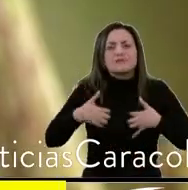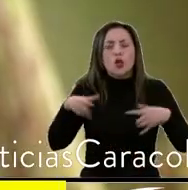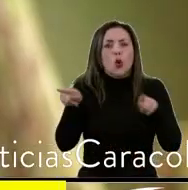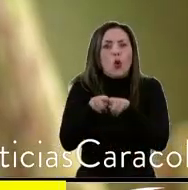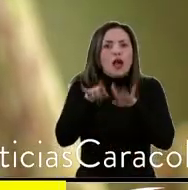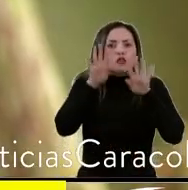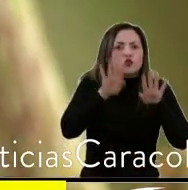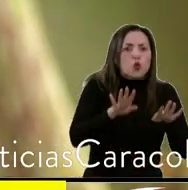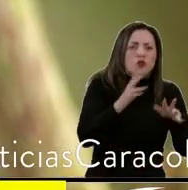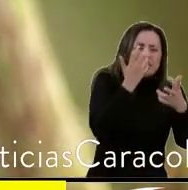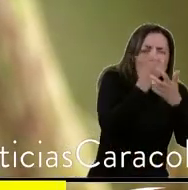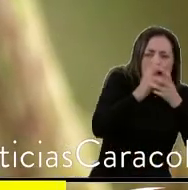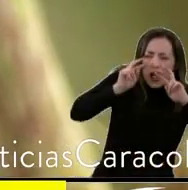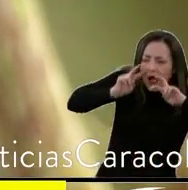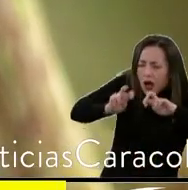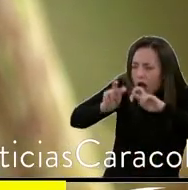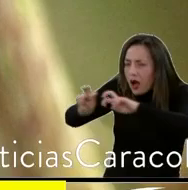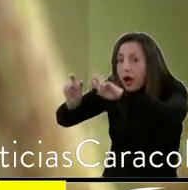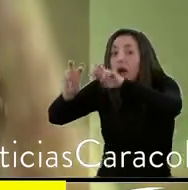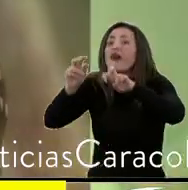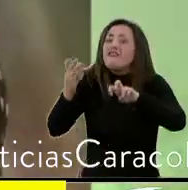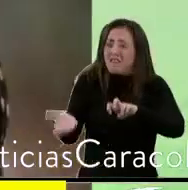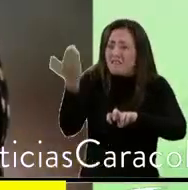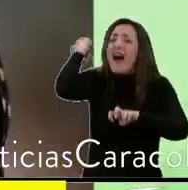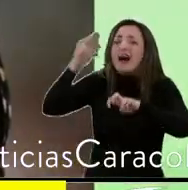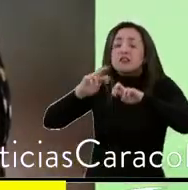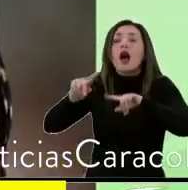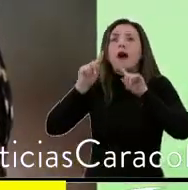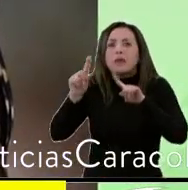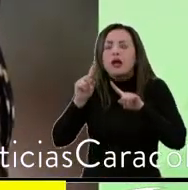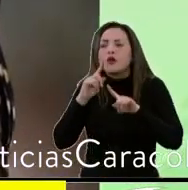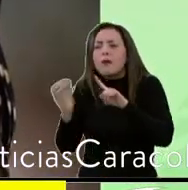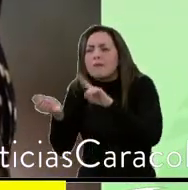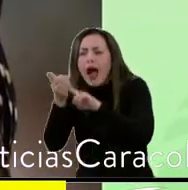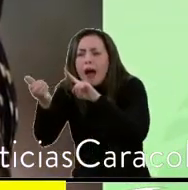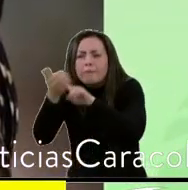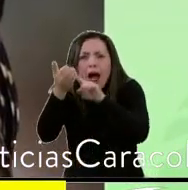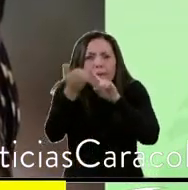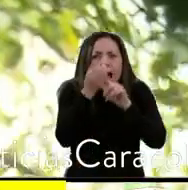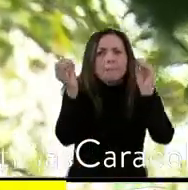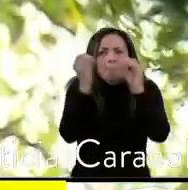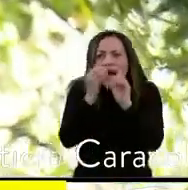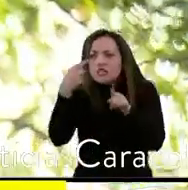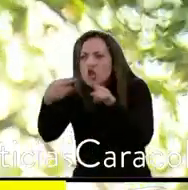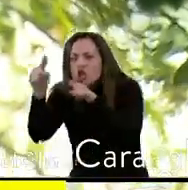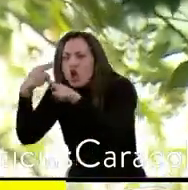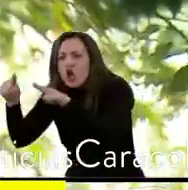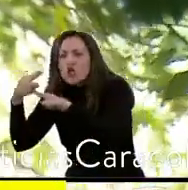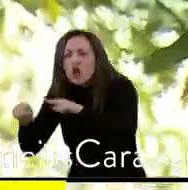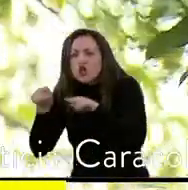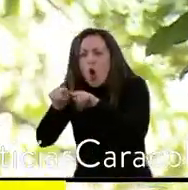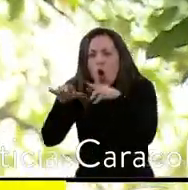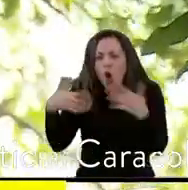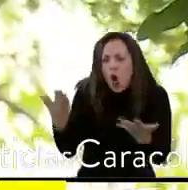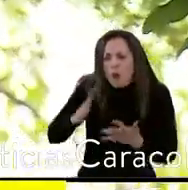ciencia. Y aunque aún falta mucho por investigar, se avanza en caracterización y descubrimiento de nuevas especies.